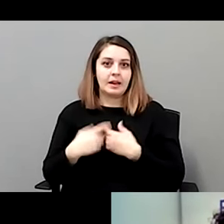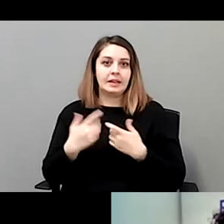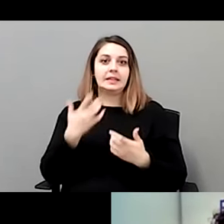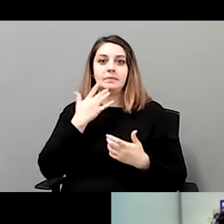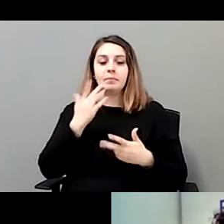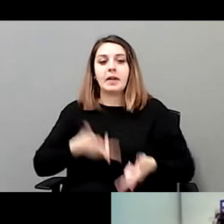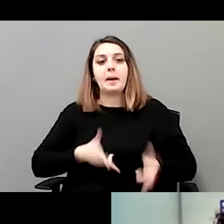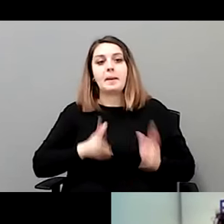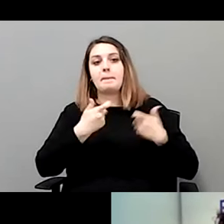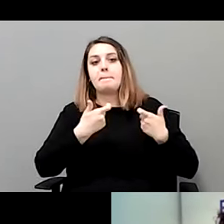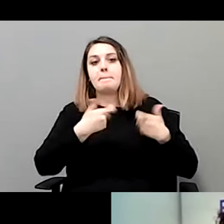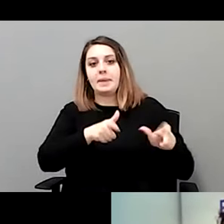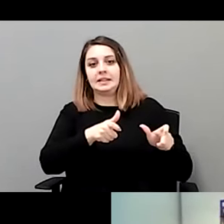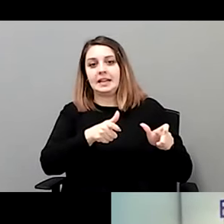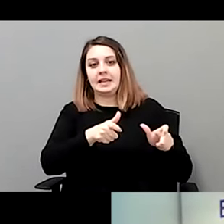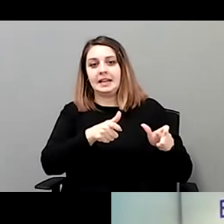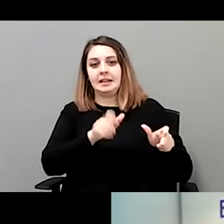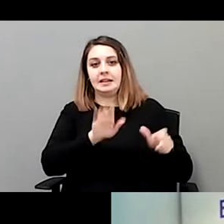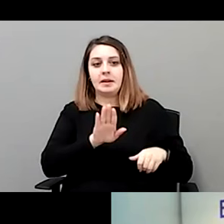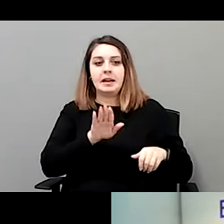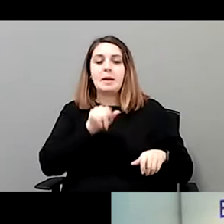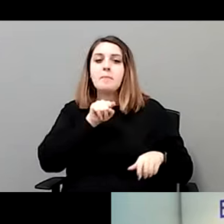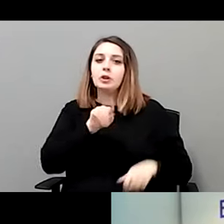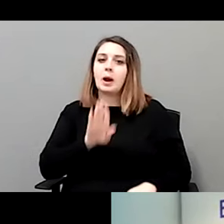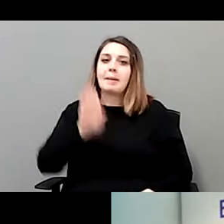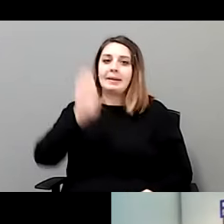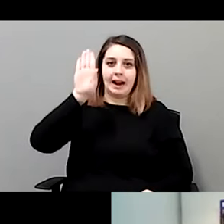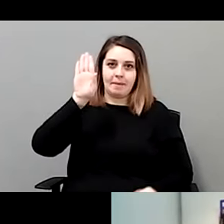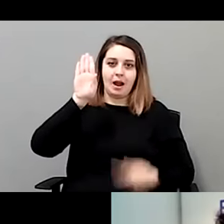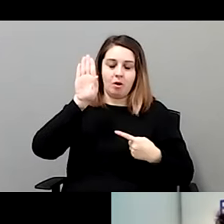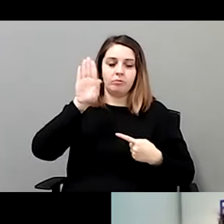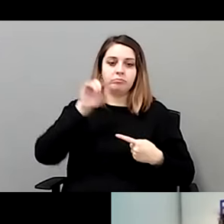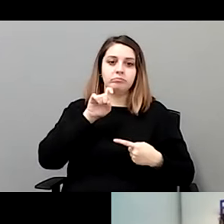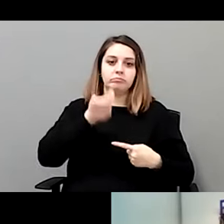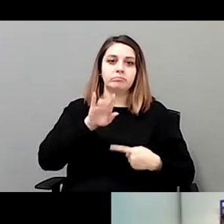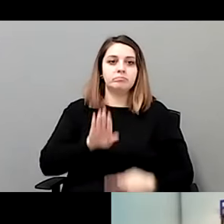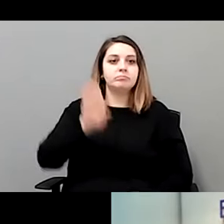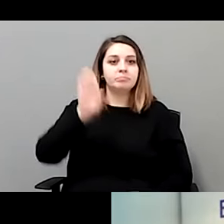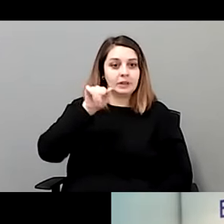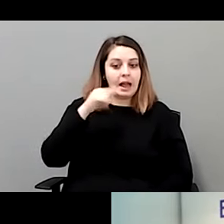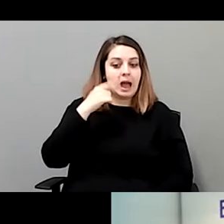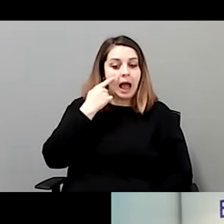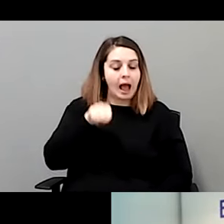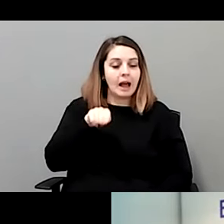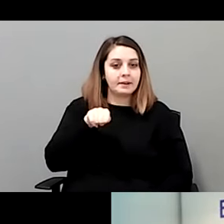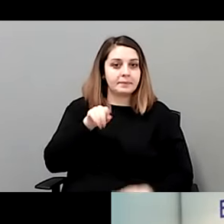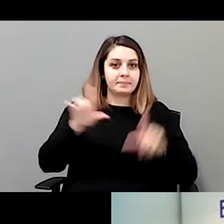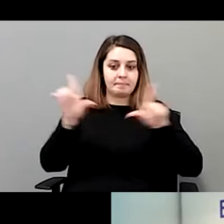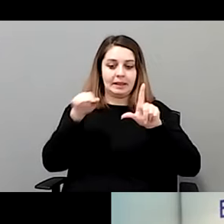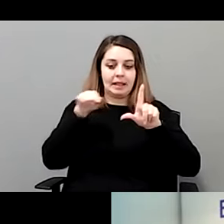habilita el hecho de levantar la mano, ¿vale? El gesto de levantar la mano, que es un botón que tenéis al lado,